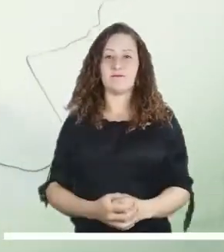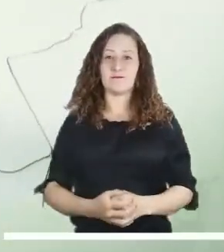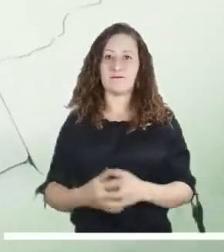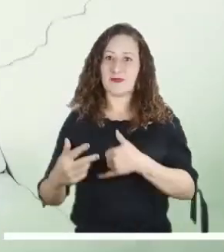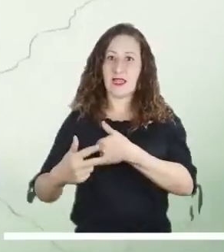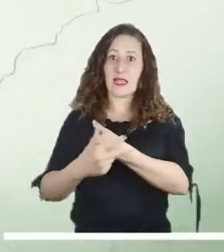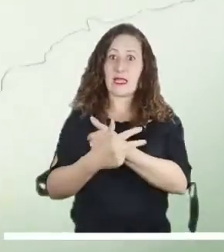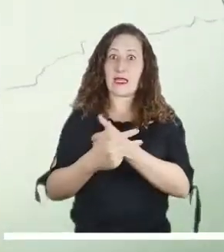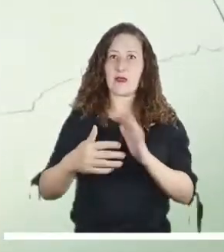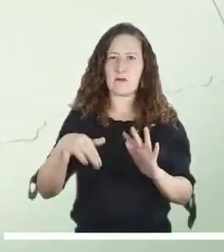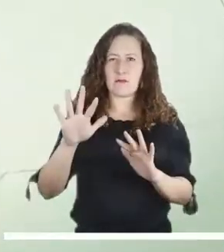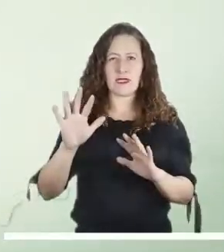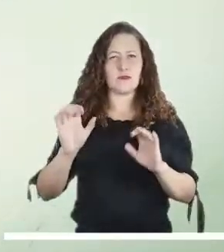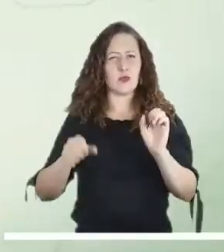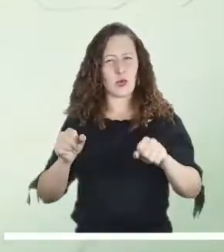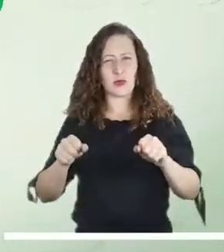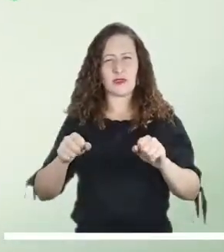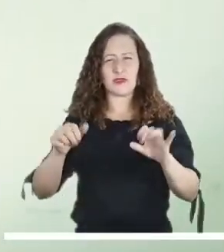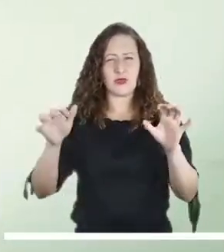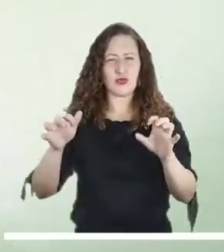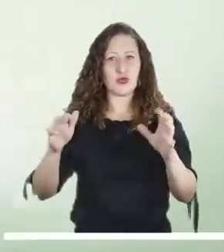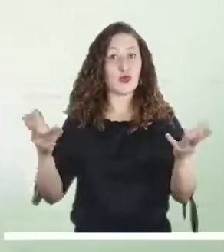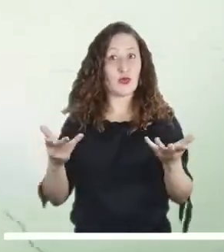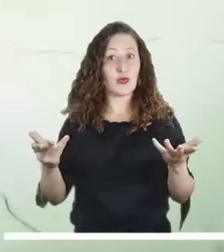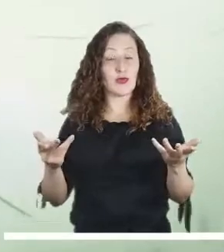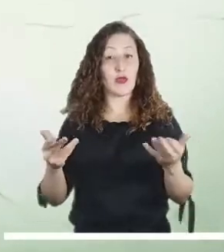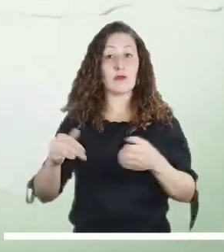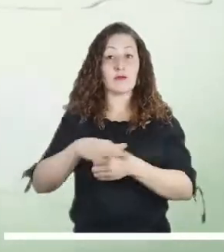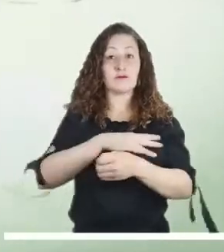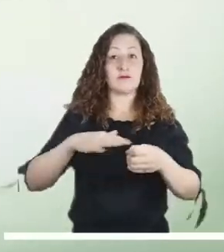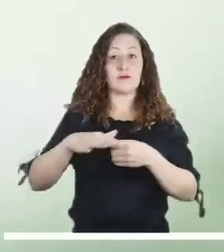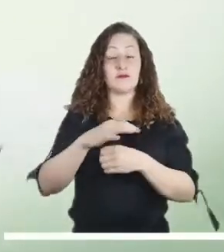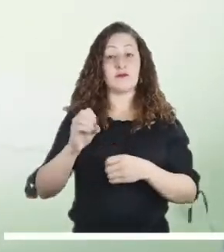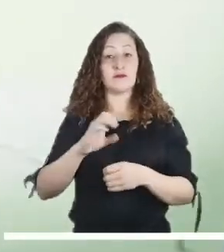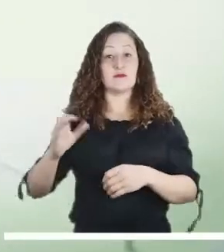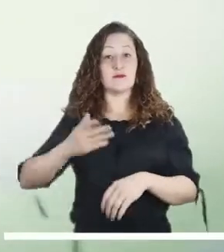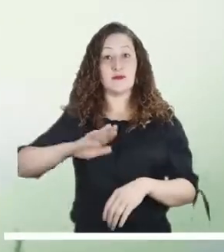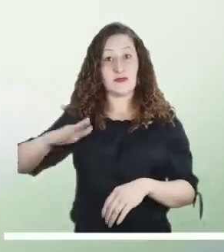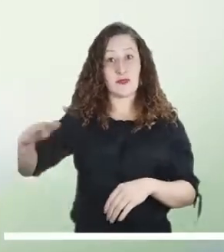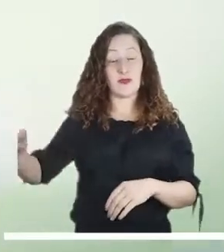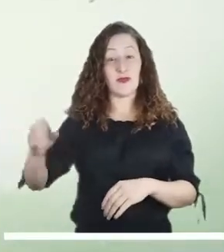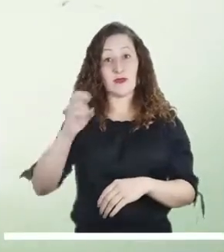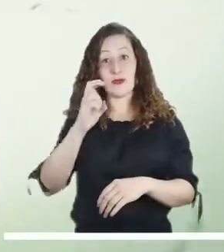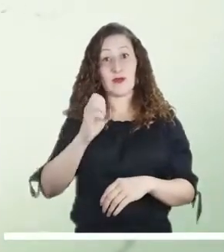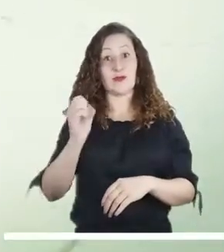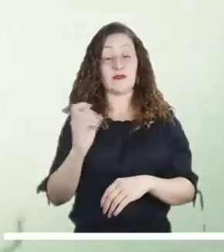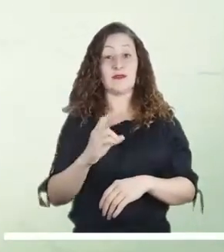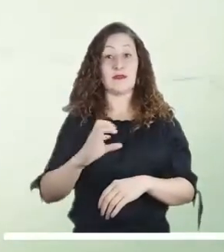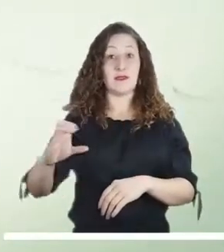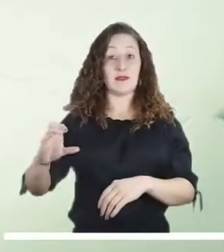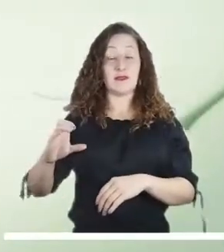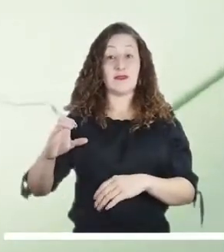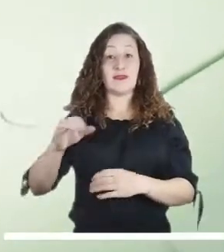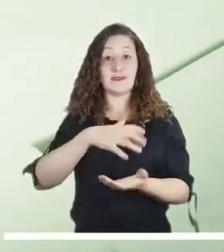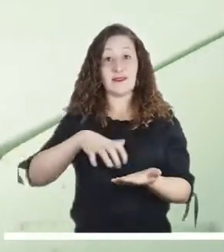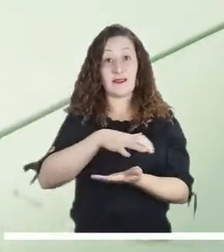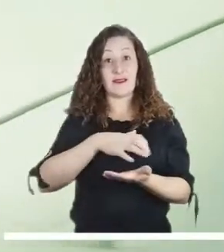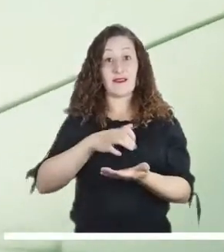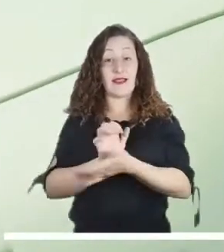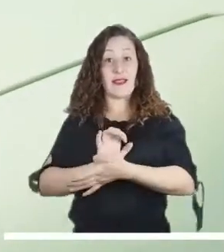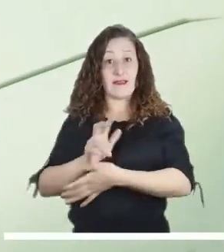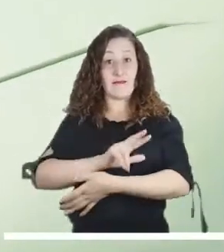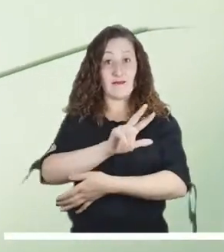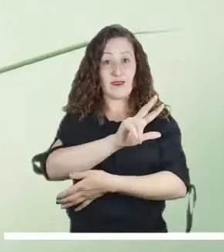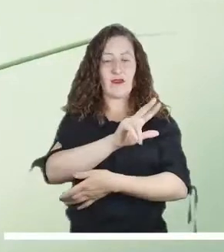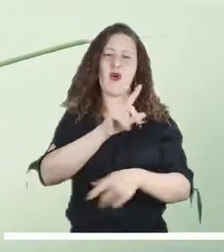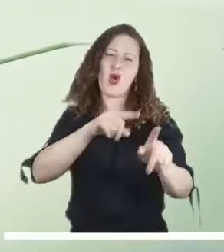Nariño. Los sectores andinos con mayor probabilidad de lluvia serían Cundinamarca, occidente de Antioquia, noroccidente de Santander y